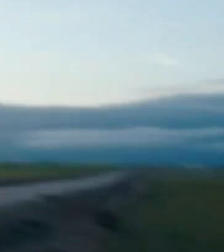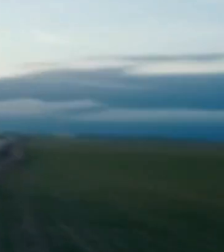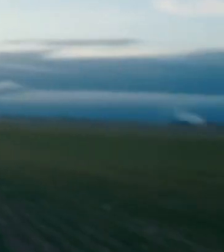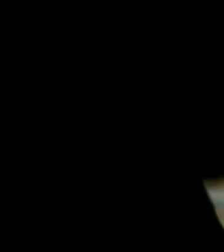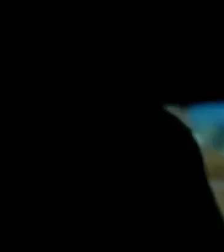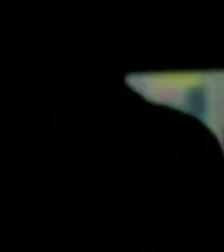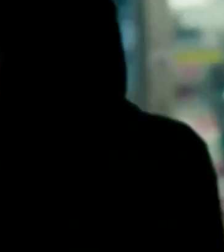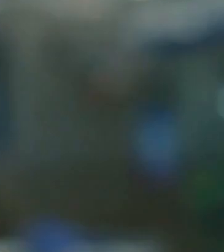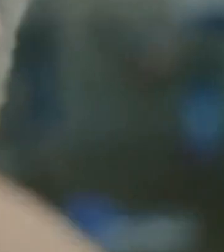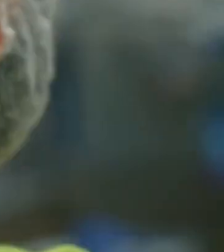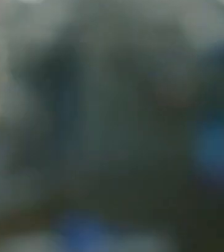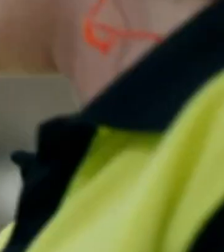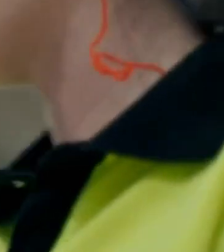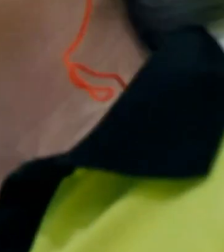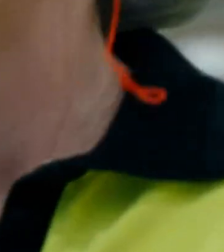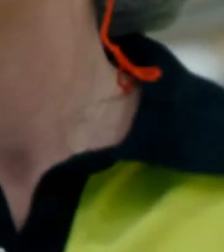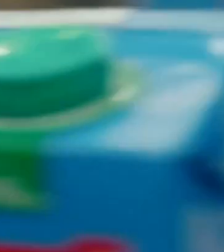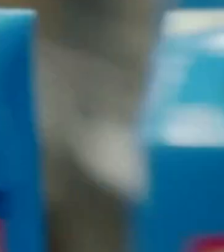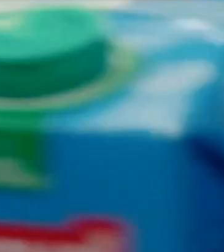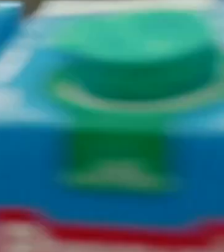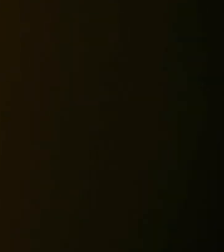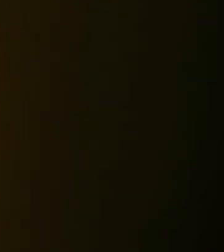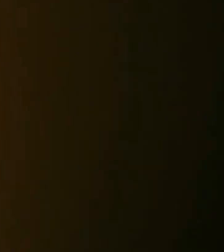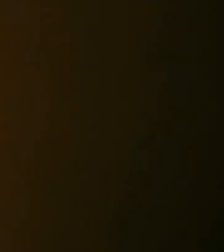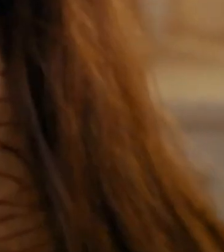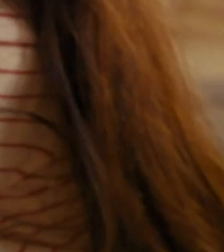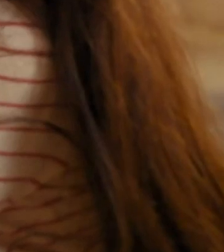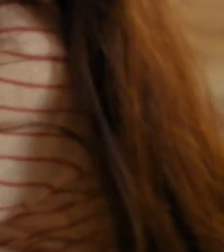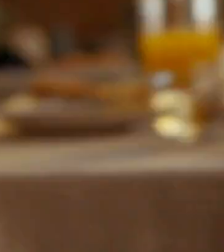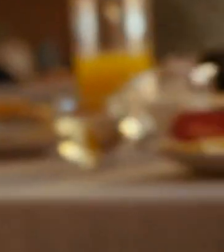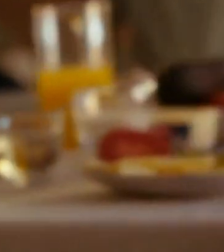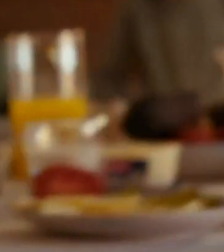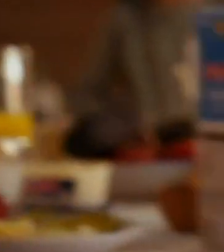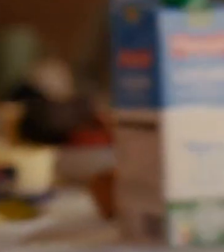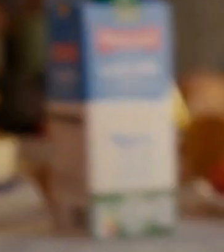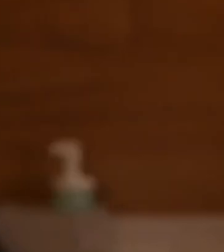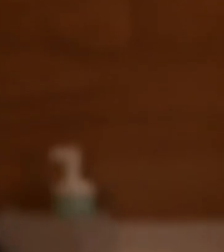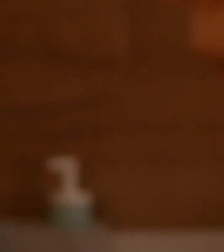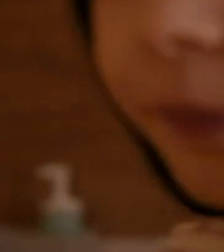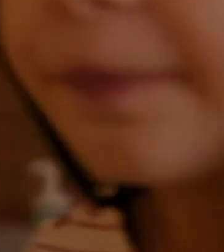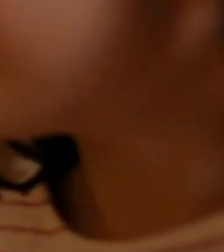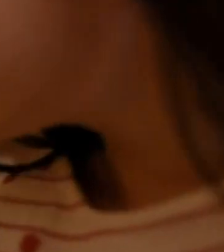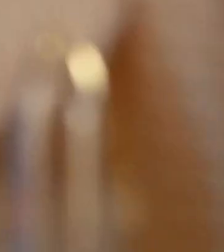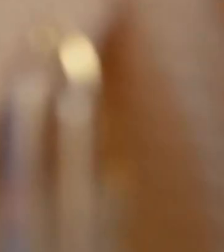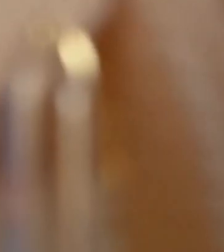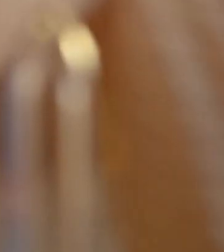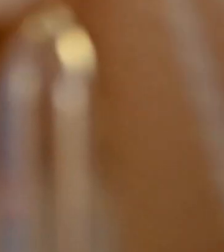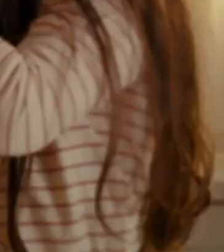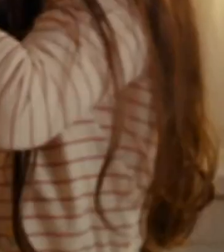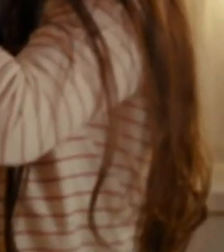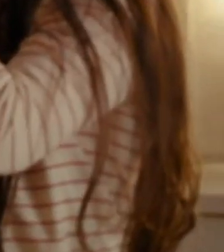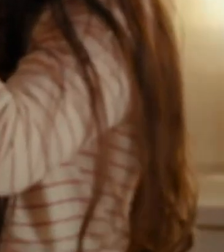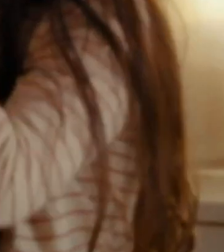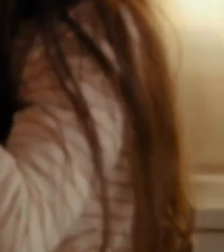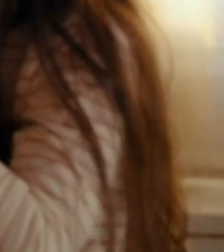ti siempre lo mejor. En Pascual cuidamos de cada paso para cuidar de las familias como tú cuidas a la tuya, dando siempre lo